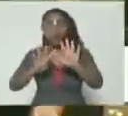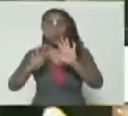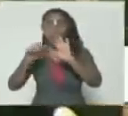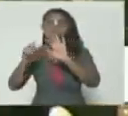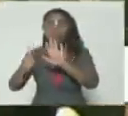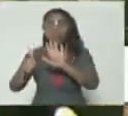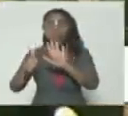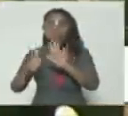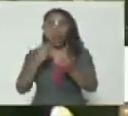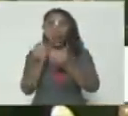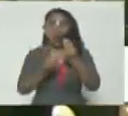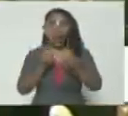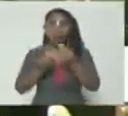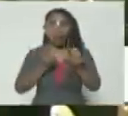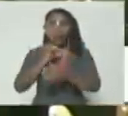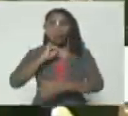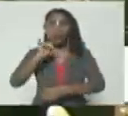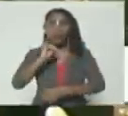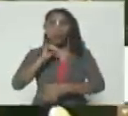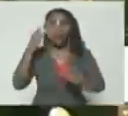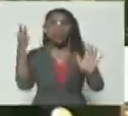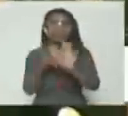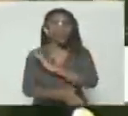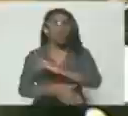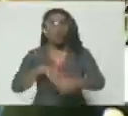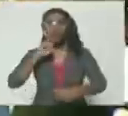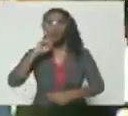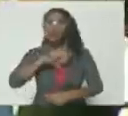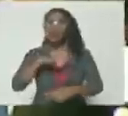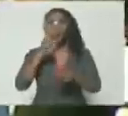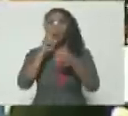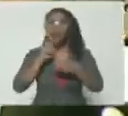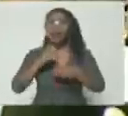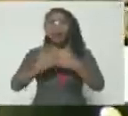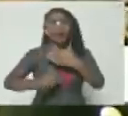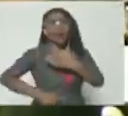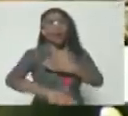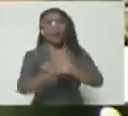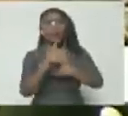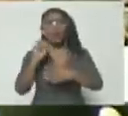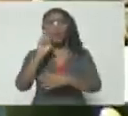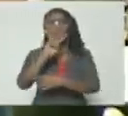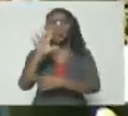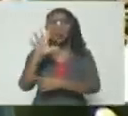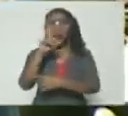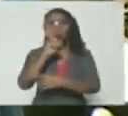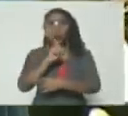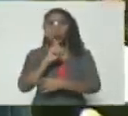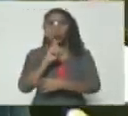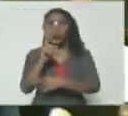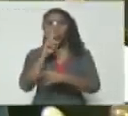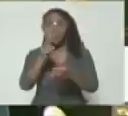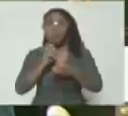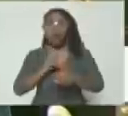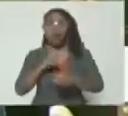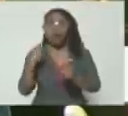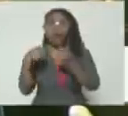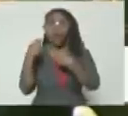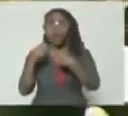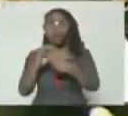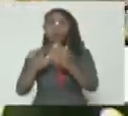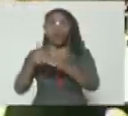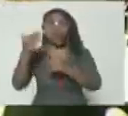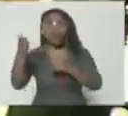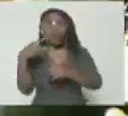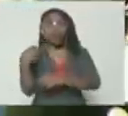1996. Como par de datos sobre la historia del banco, a lo largo de estos 25 años, el Banco de Comercio Exterior ha